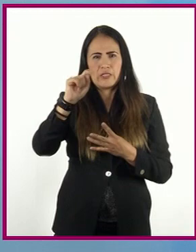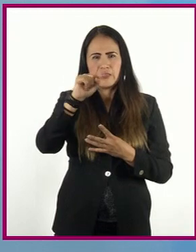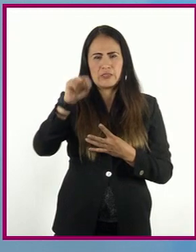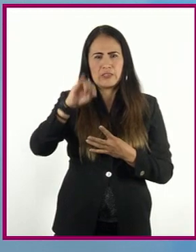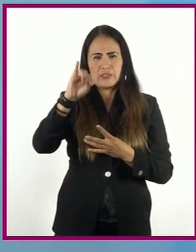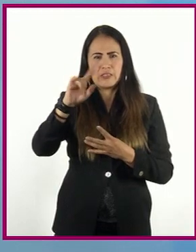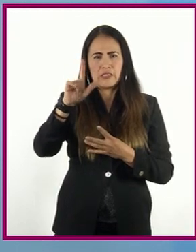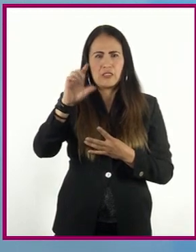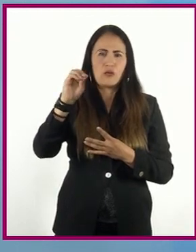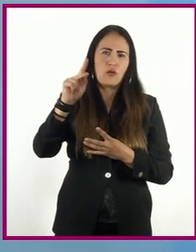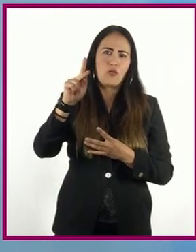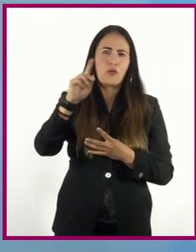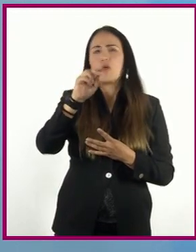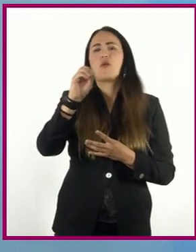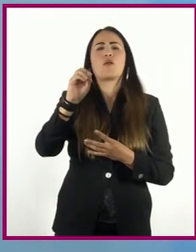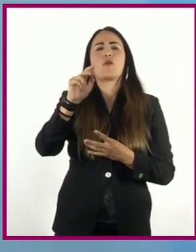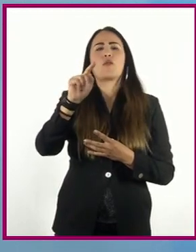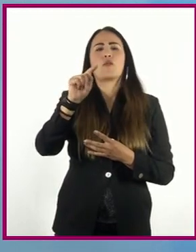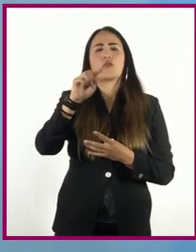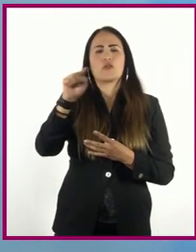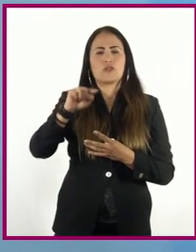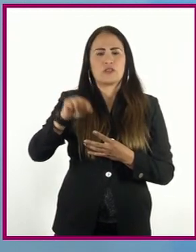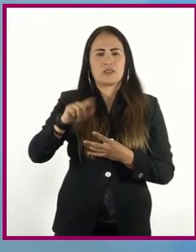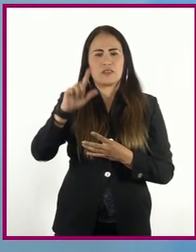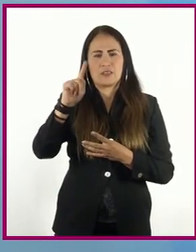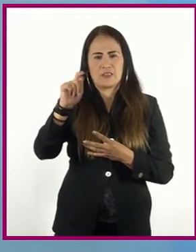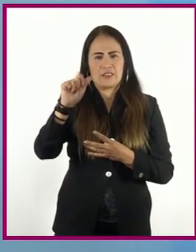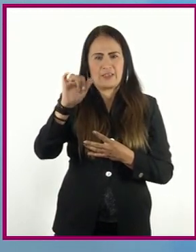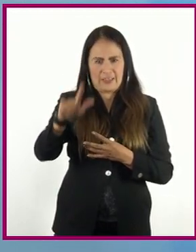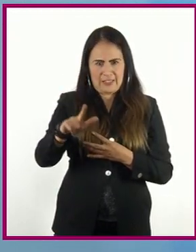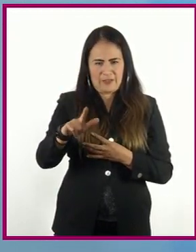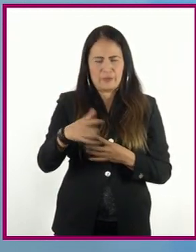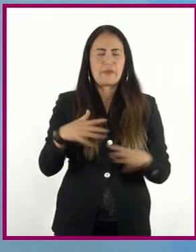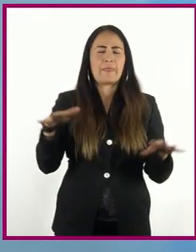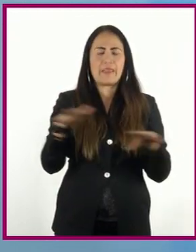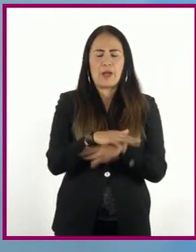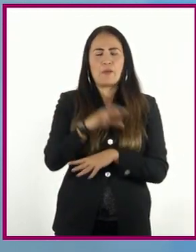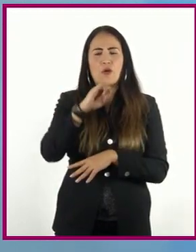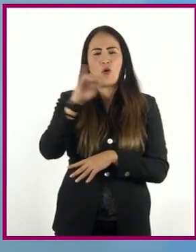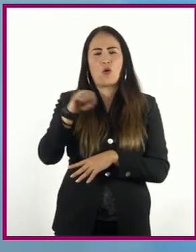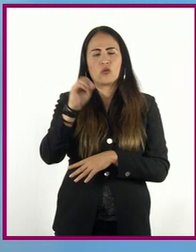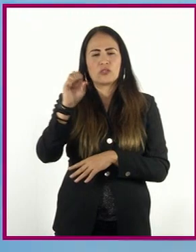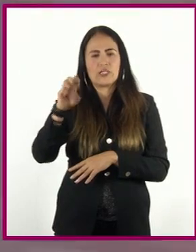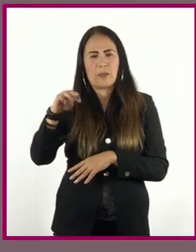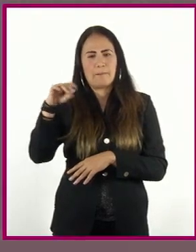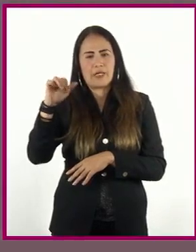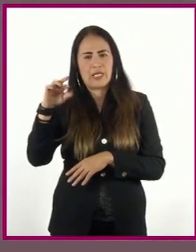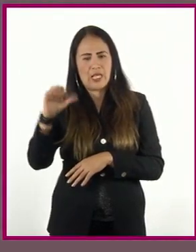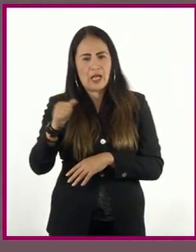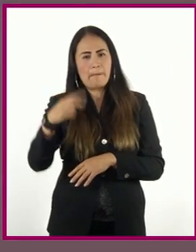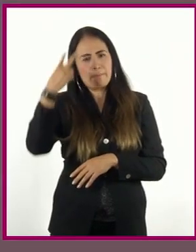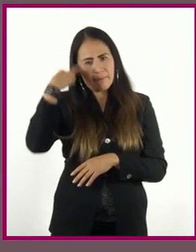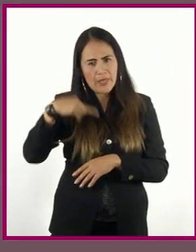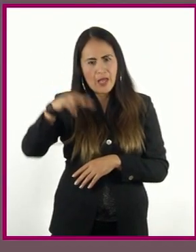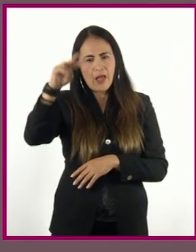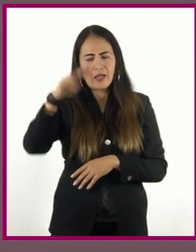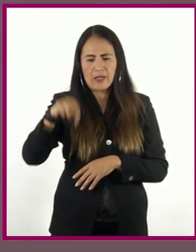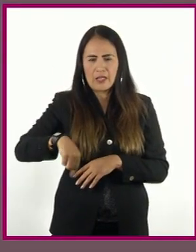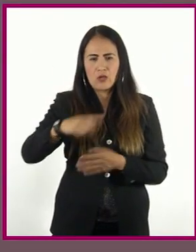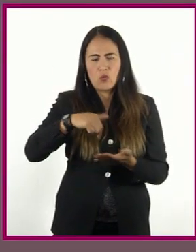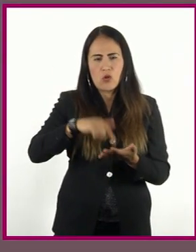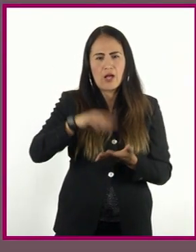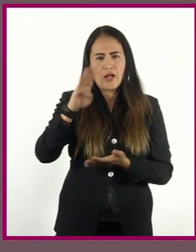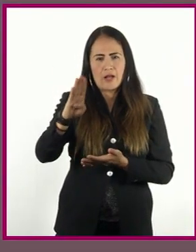y José, y redujeron los días de celebración a 9 para representar el viaje a Belén. Hoy día,